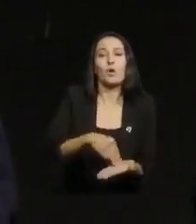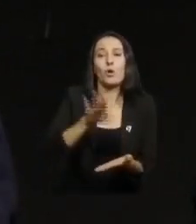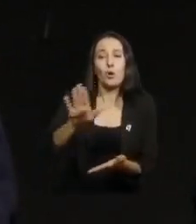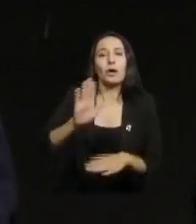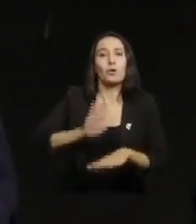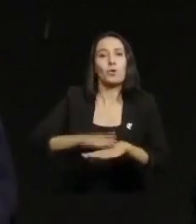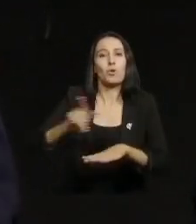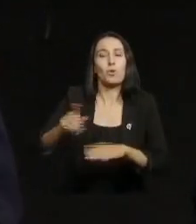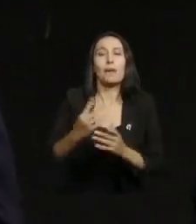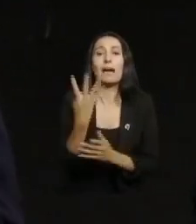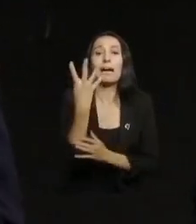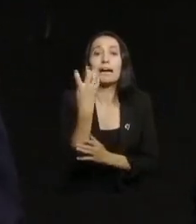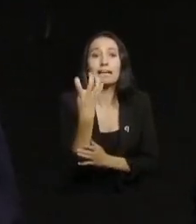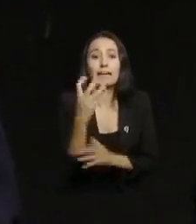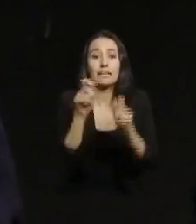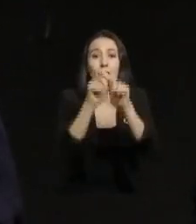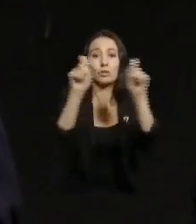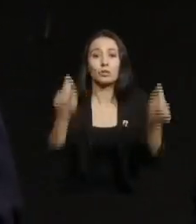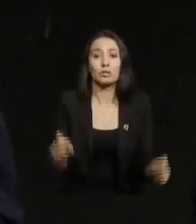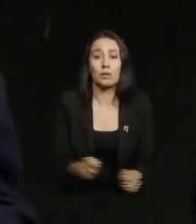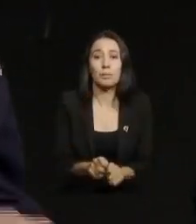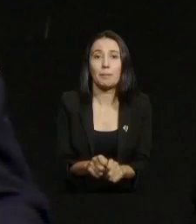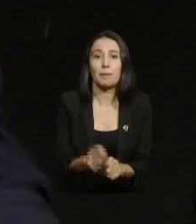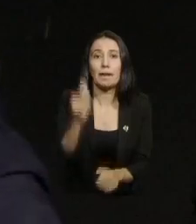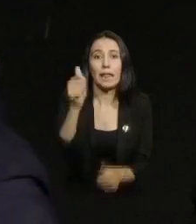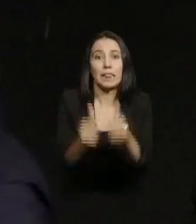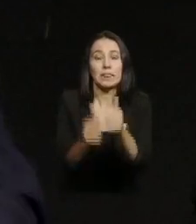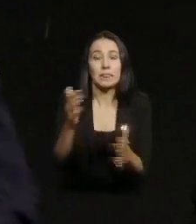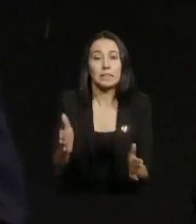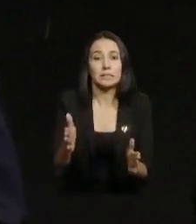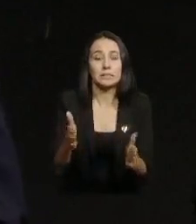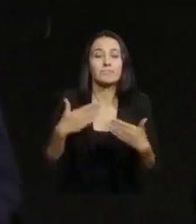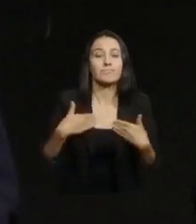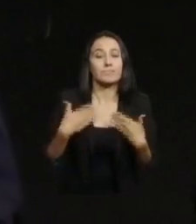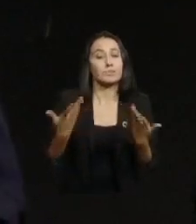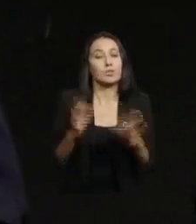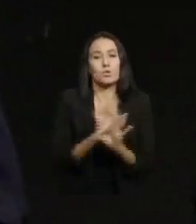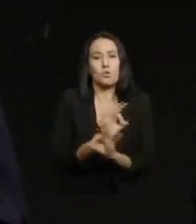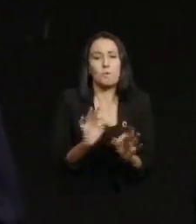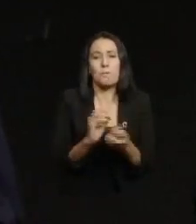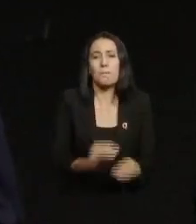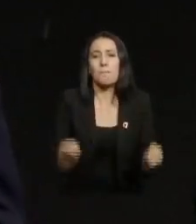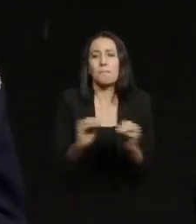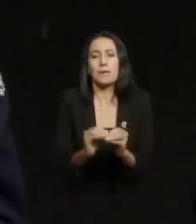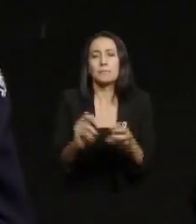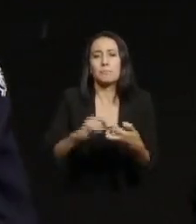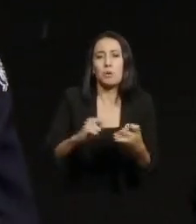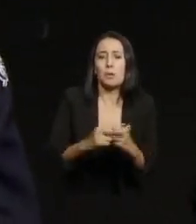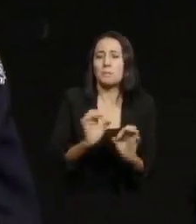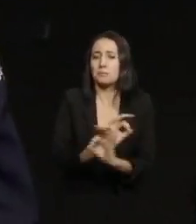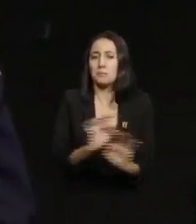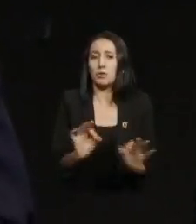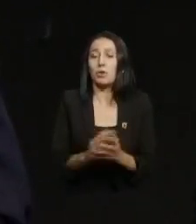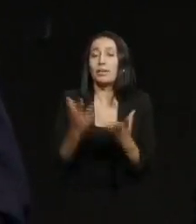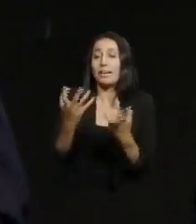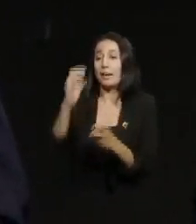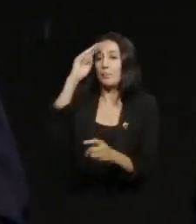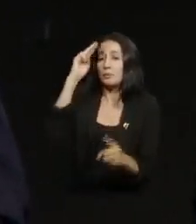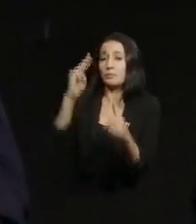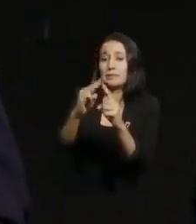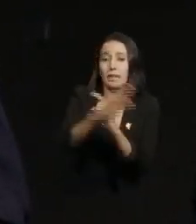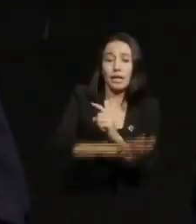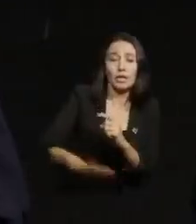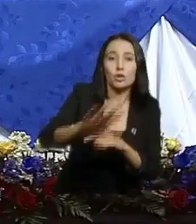habían encontrado 14 papeletas de una candidatura. No hemos tenido mayores novedades. Lo que sí le queremos hacer un llamado, señora presidenta, y al